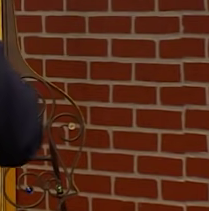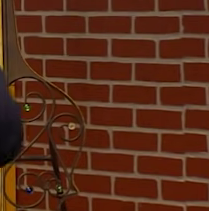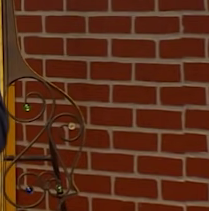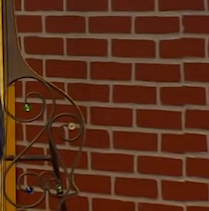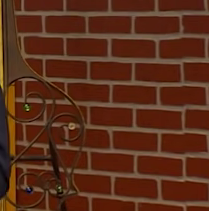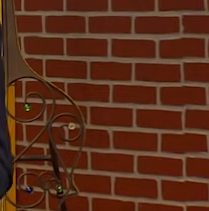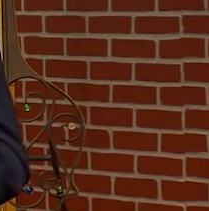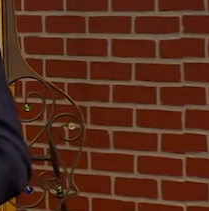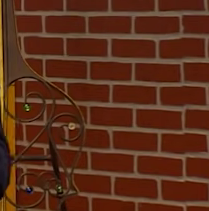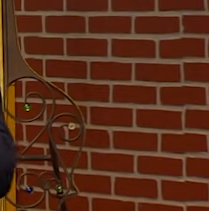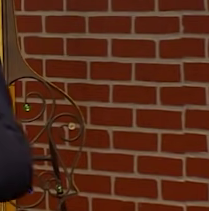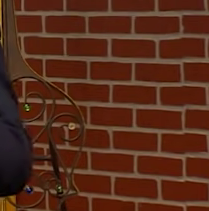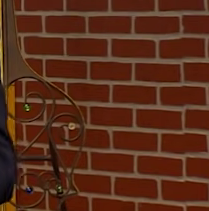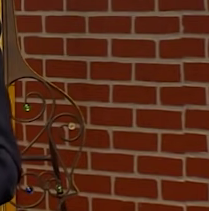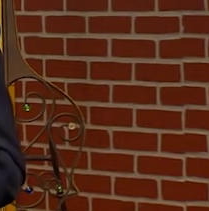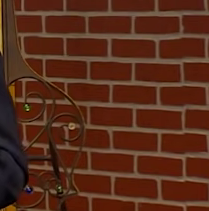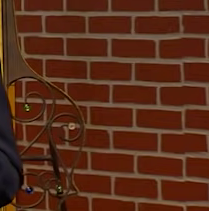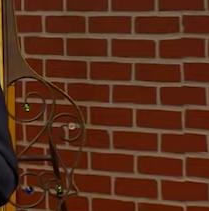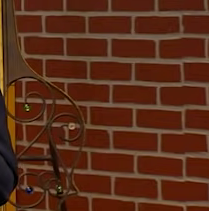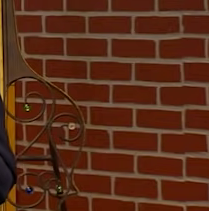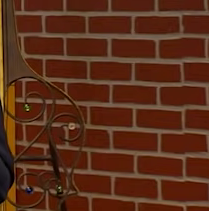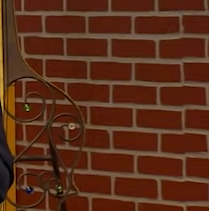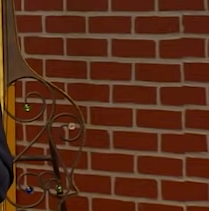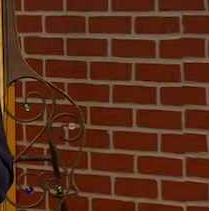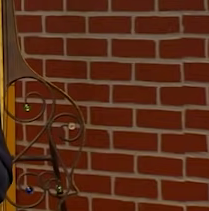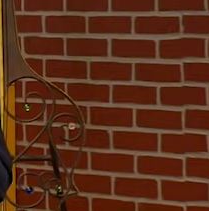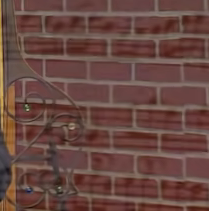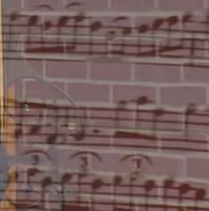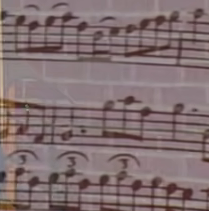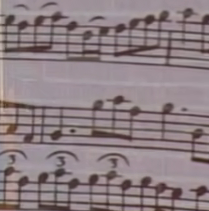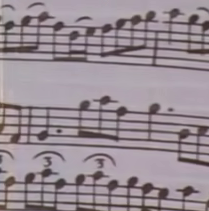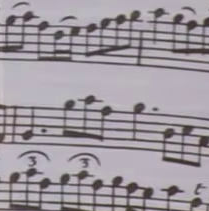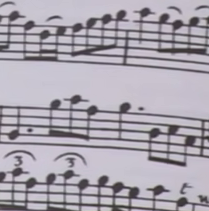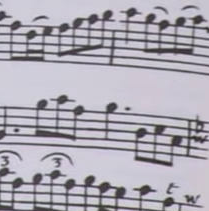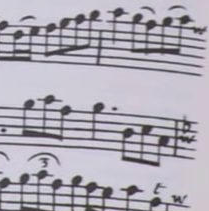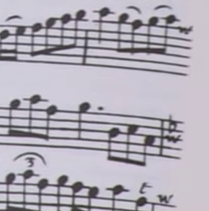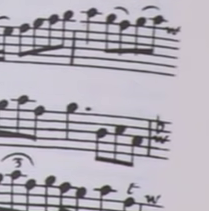pero no mejor porque es imposible aquí en Aprende Música en Casa.